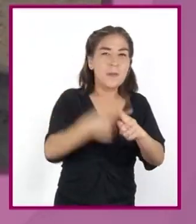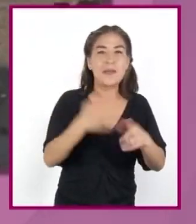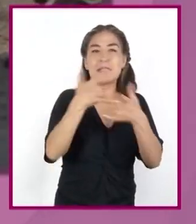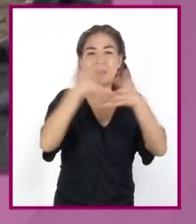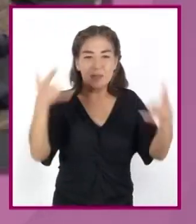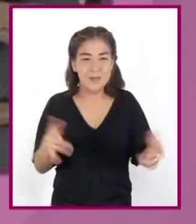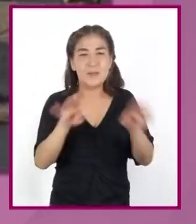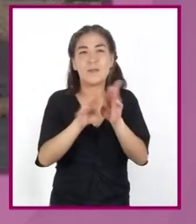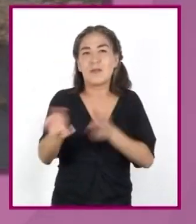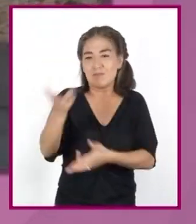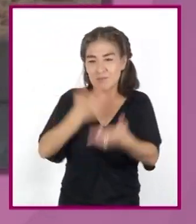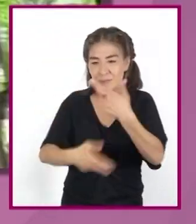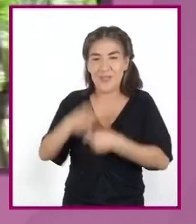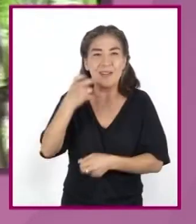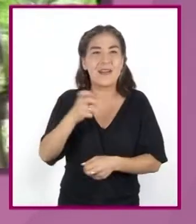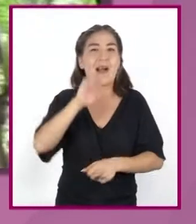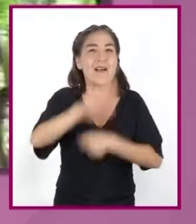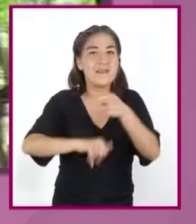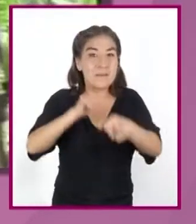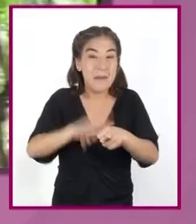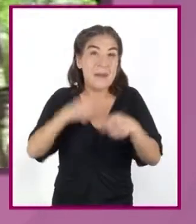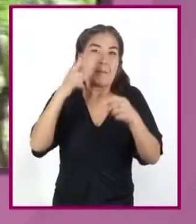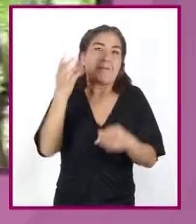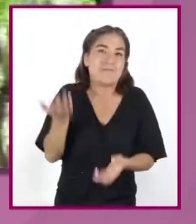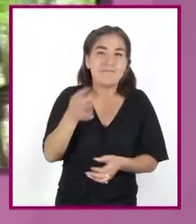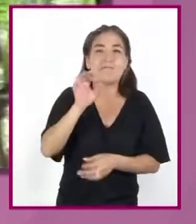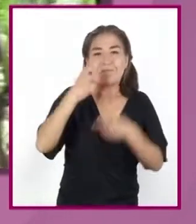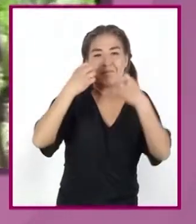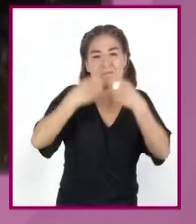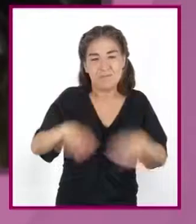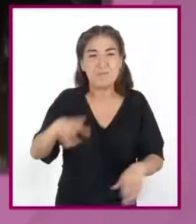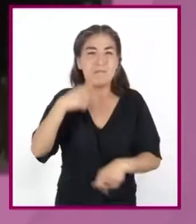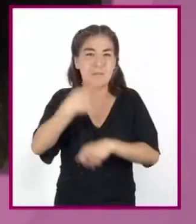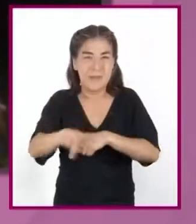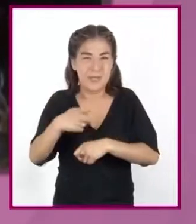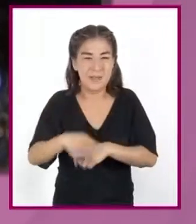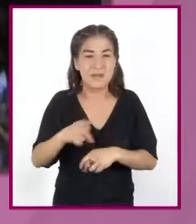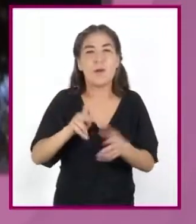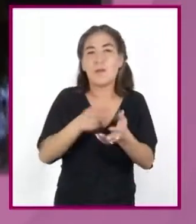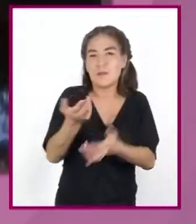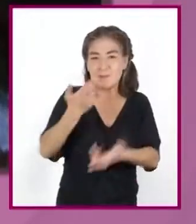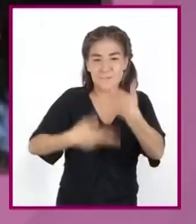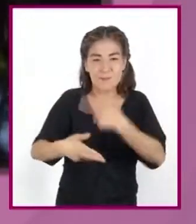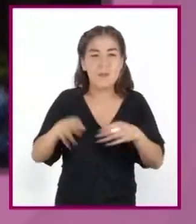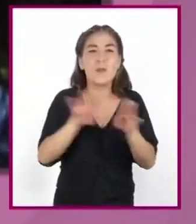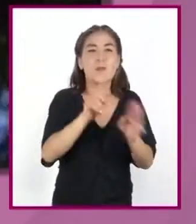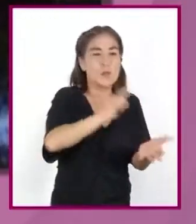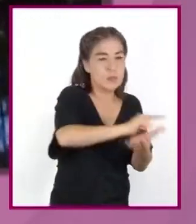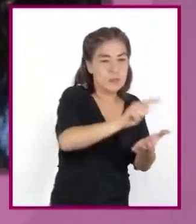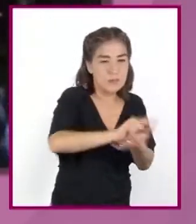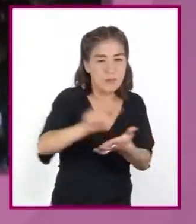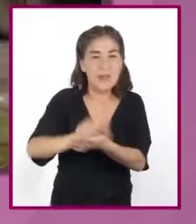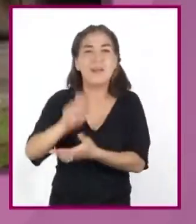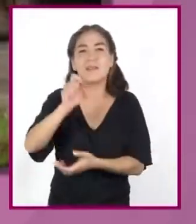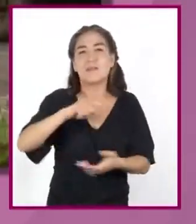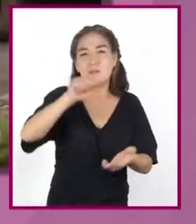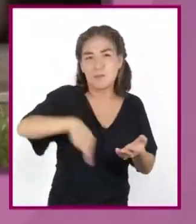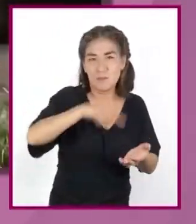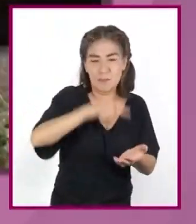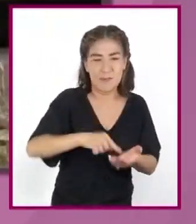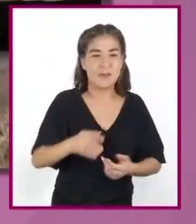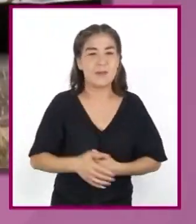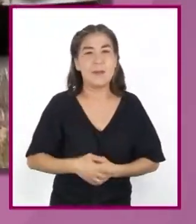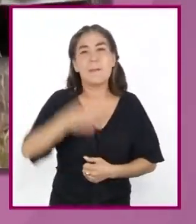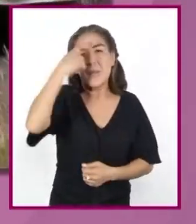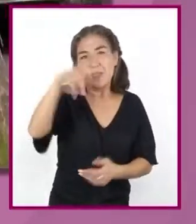de recuperación de especies en peligro, creación de áreas protegidas, restauración de ambientes deteriorados,